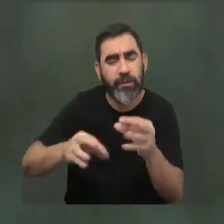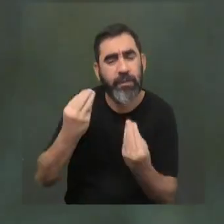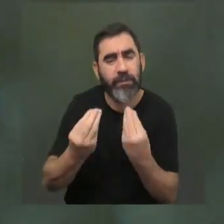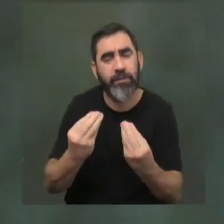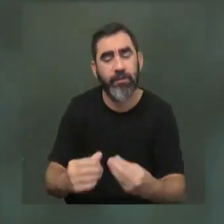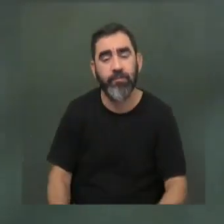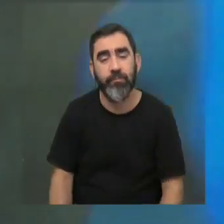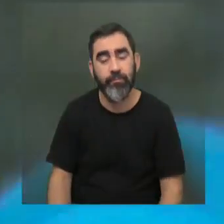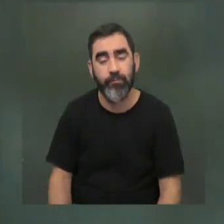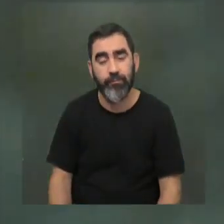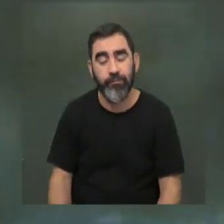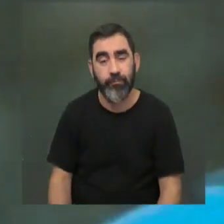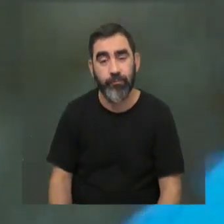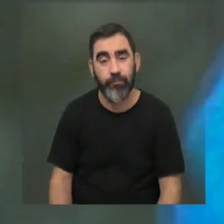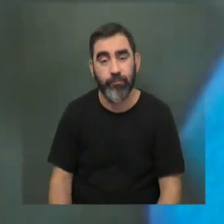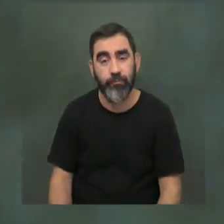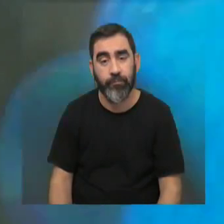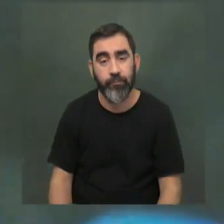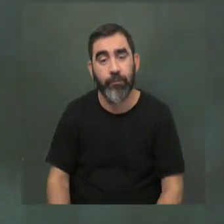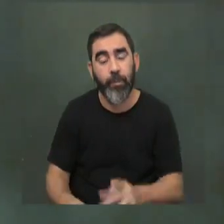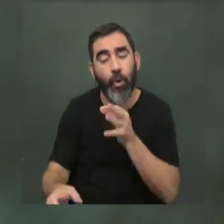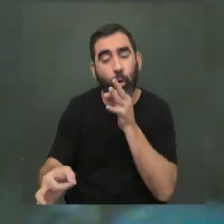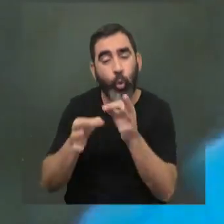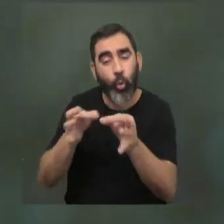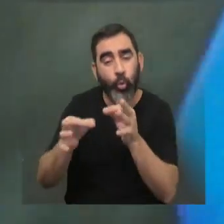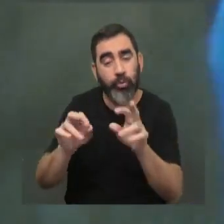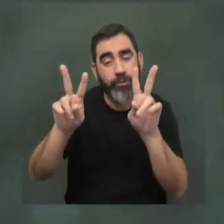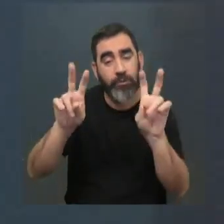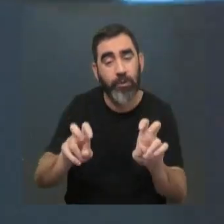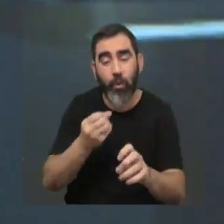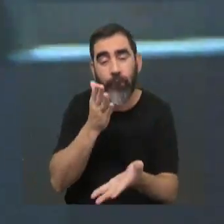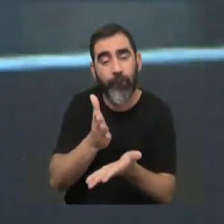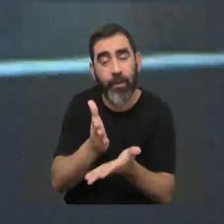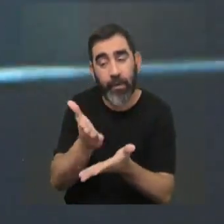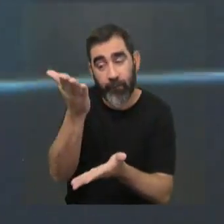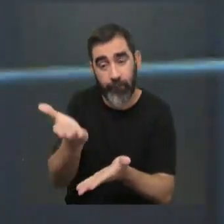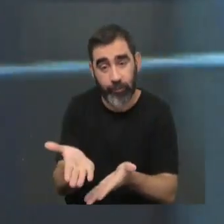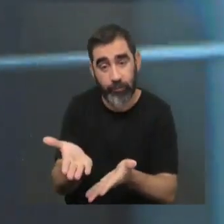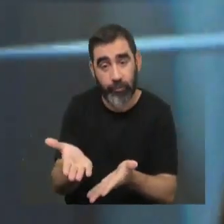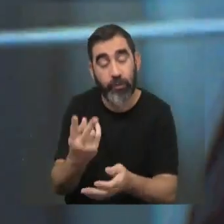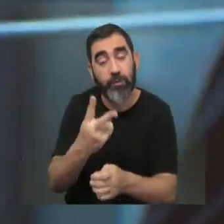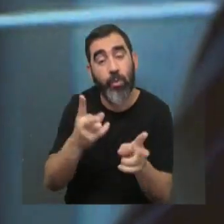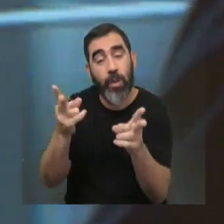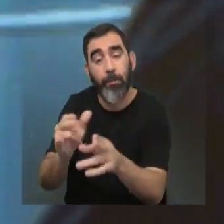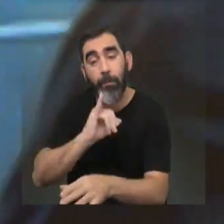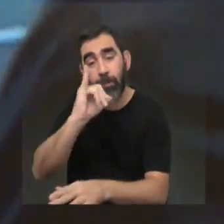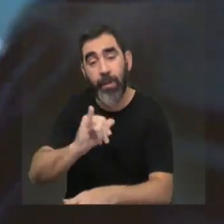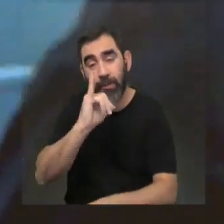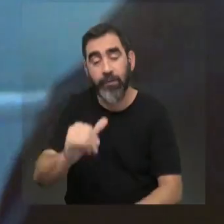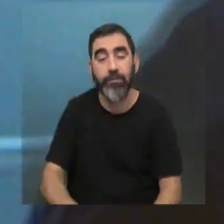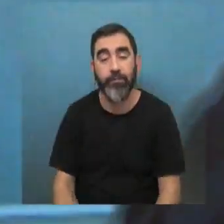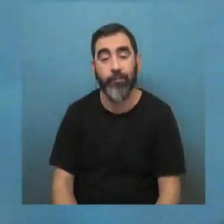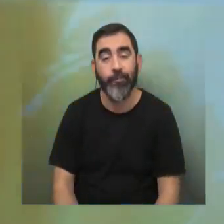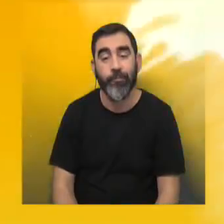lado interesante, y también algunos consejos vinculados con los beneficios de esta planta en la segunda parte del informe de Alexandra